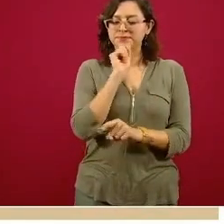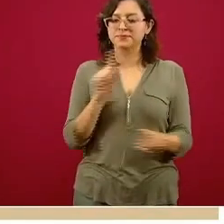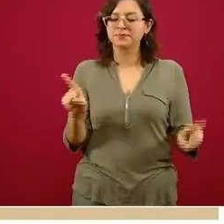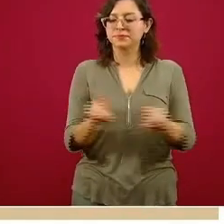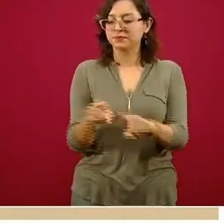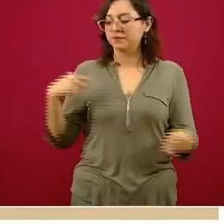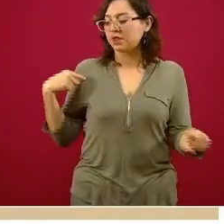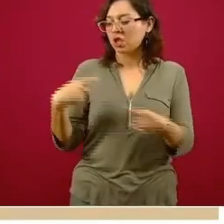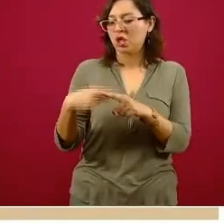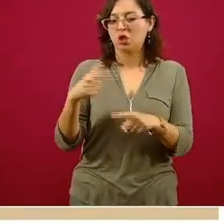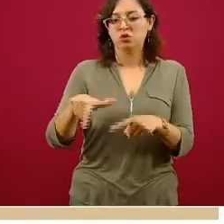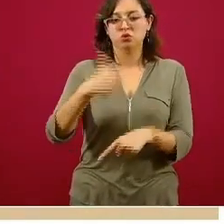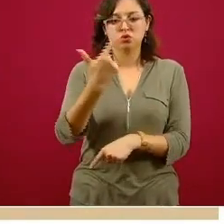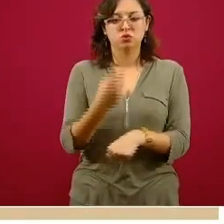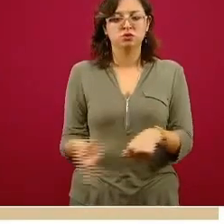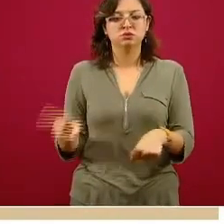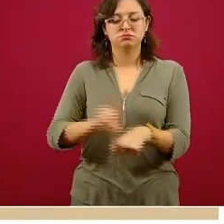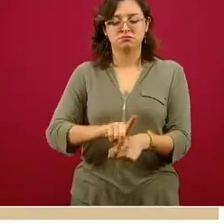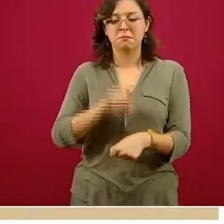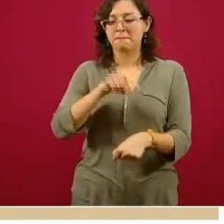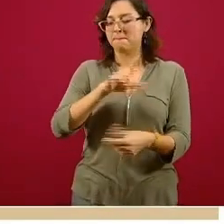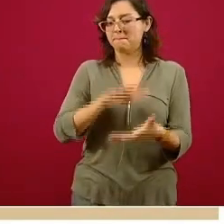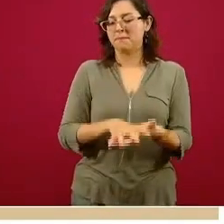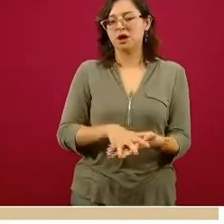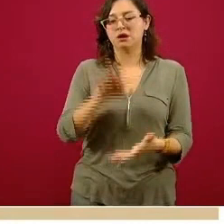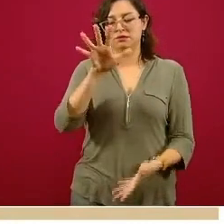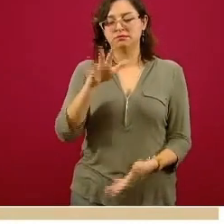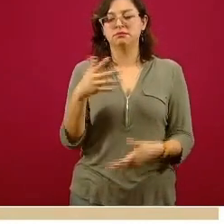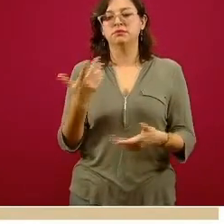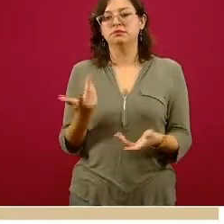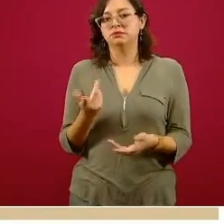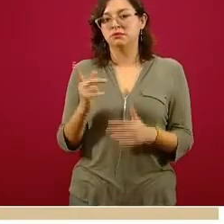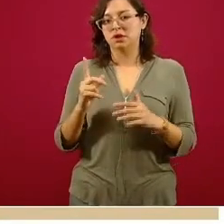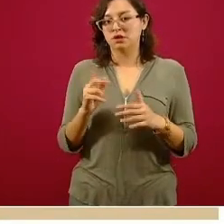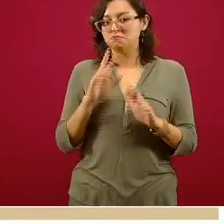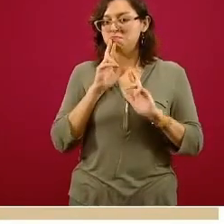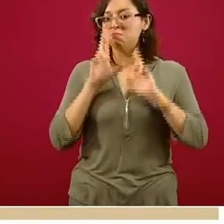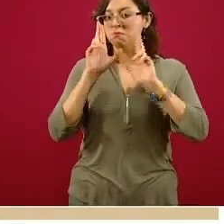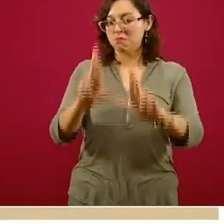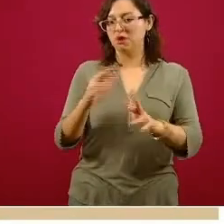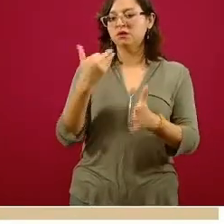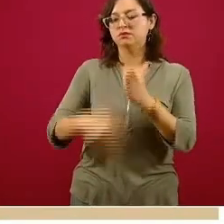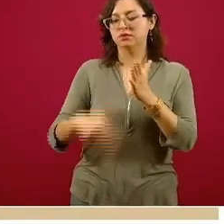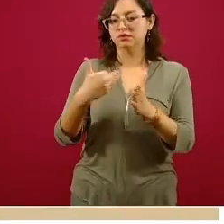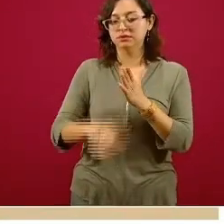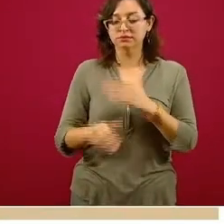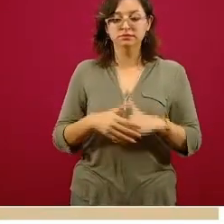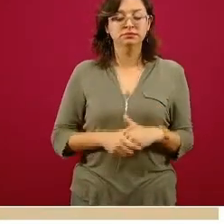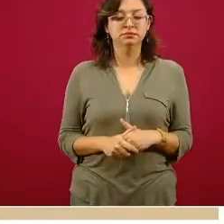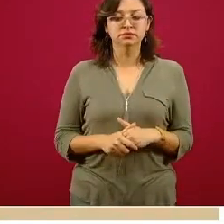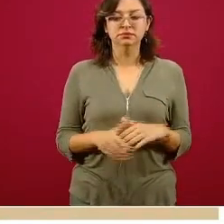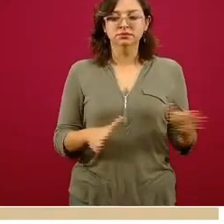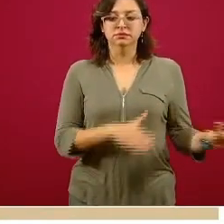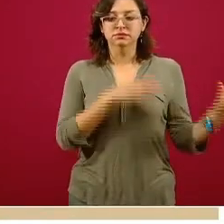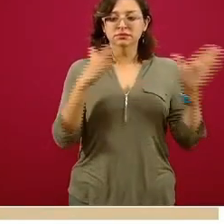está concentrando los pendientes de resultados de laboratorio. Veamos la siguiente